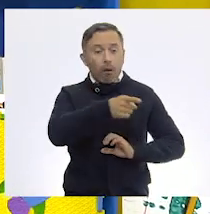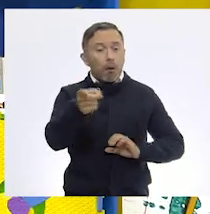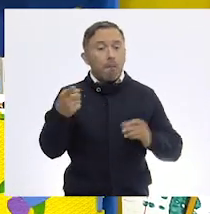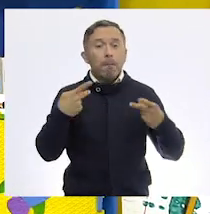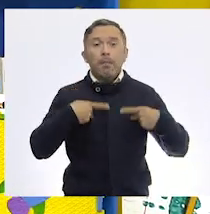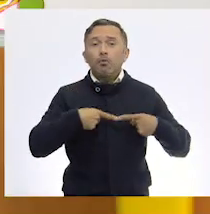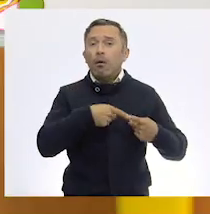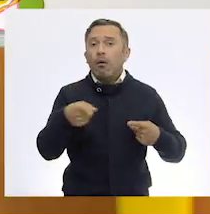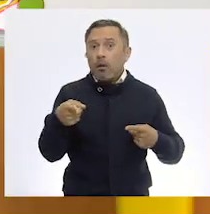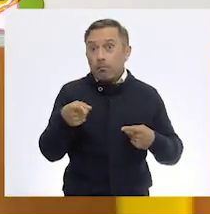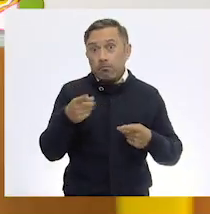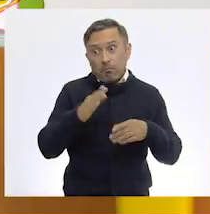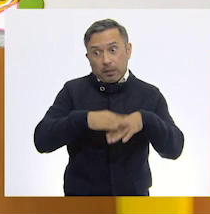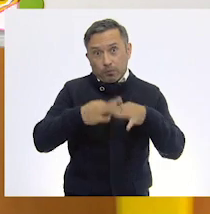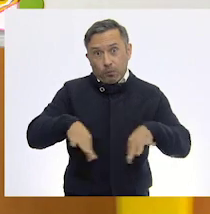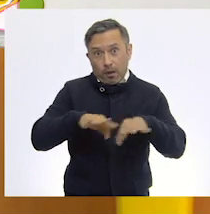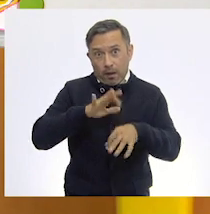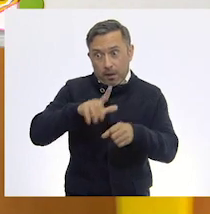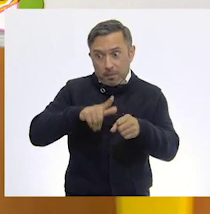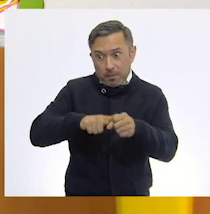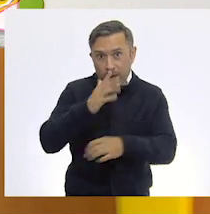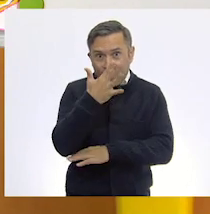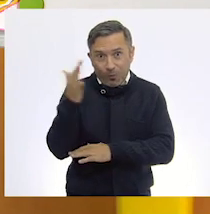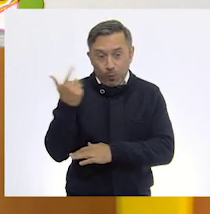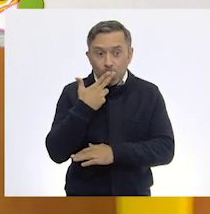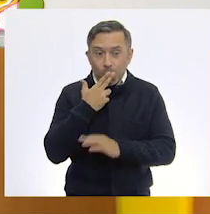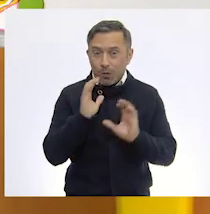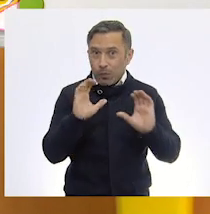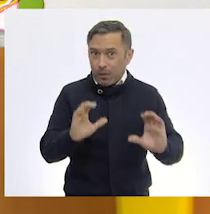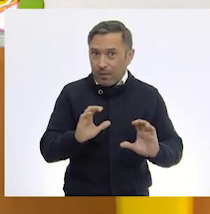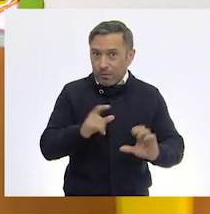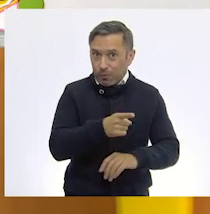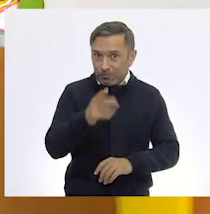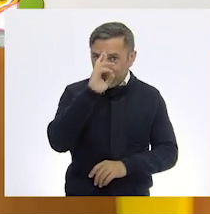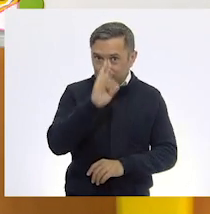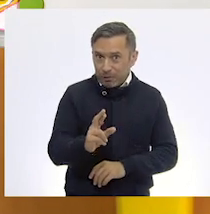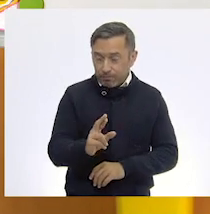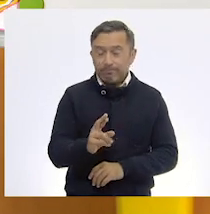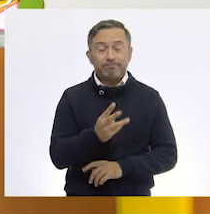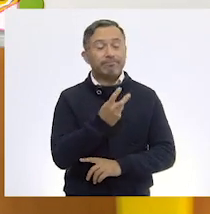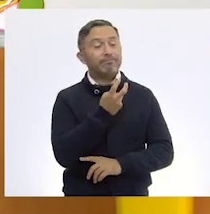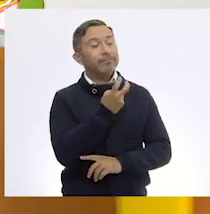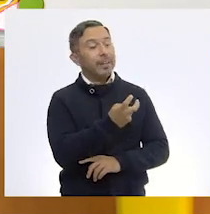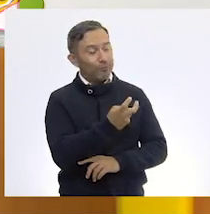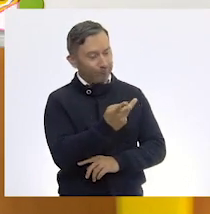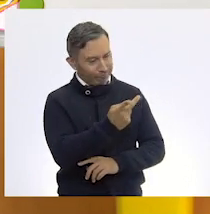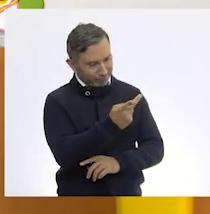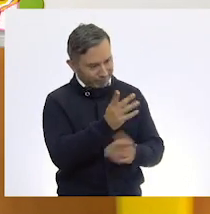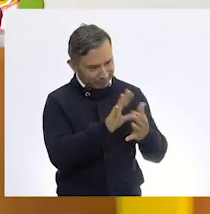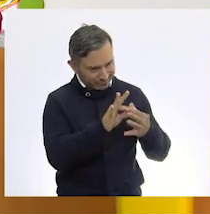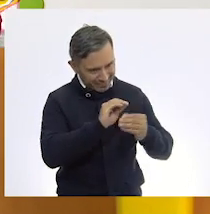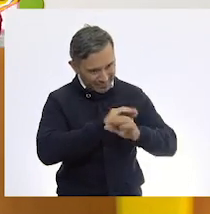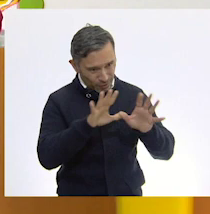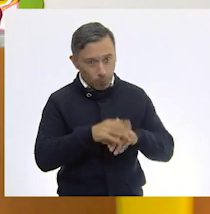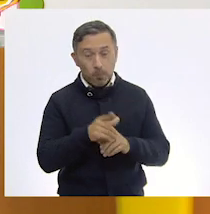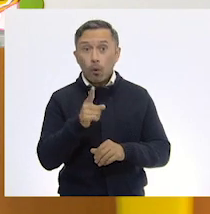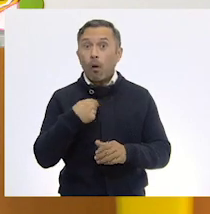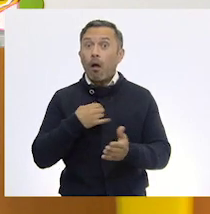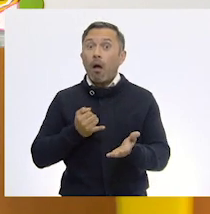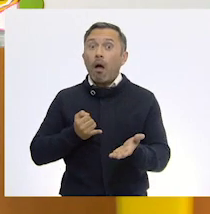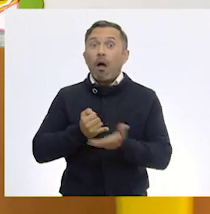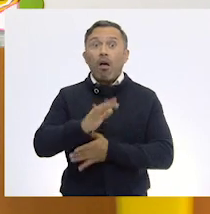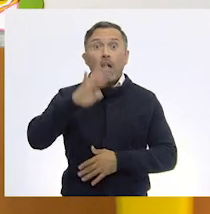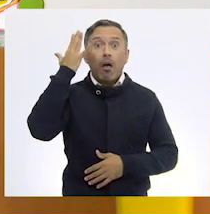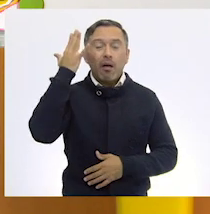de la naturaleza. Así es, Panchito y Alexia. En cada decisión que tomemos, debemos de pensar en